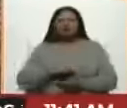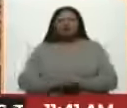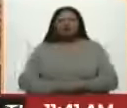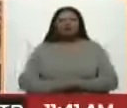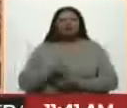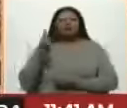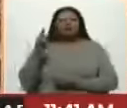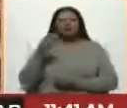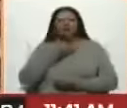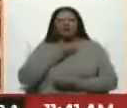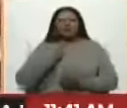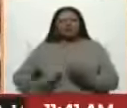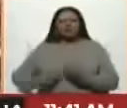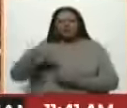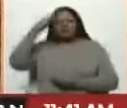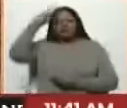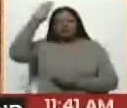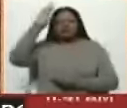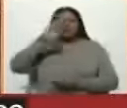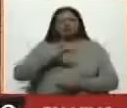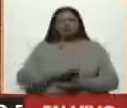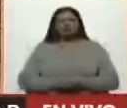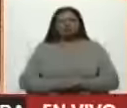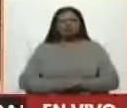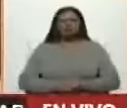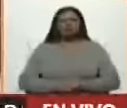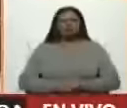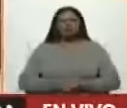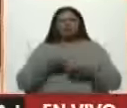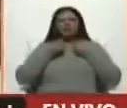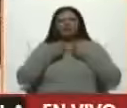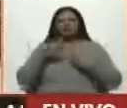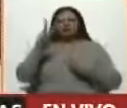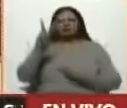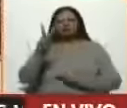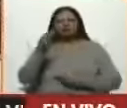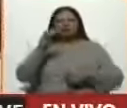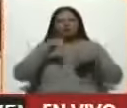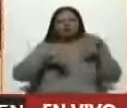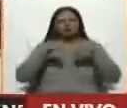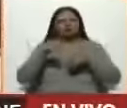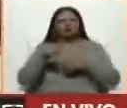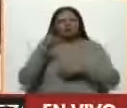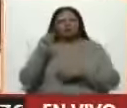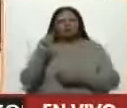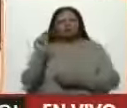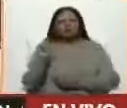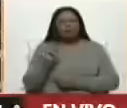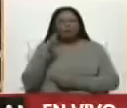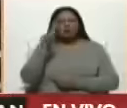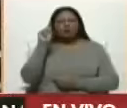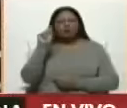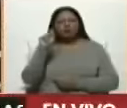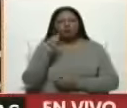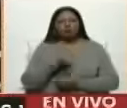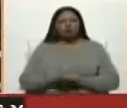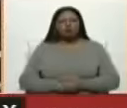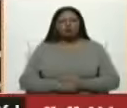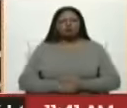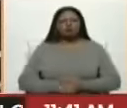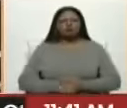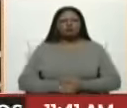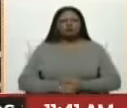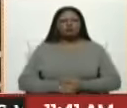Obrador, antes de ser presidente. Perdió dos elecciones por menos de un punto de